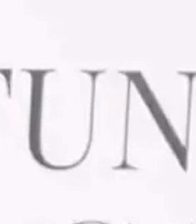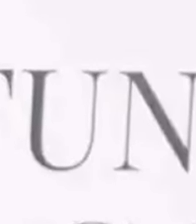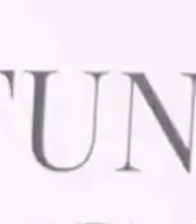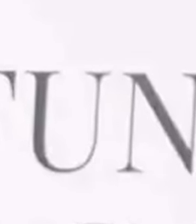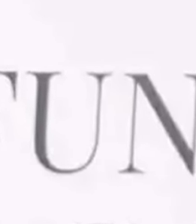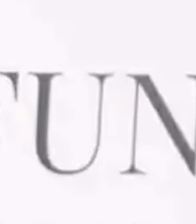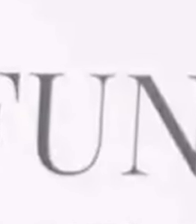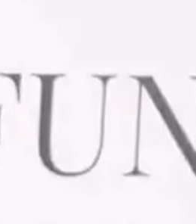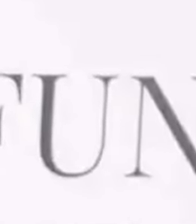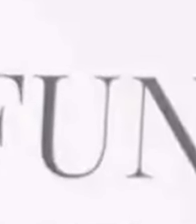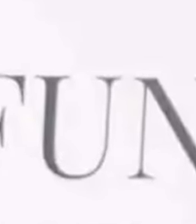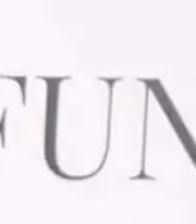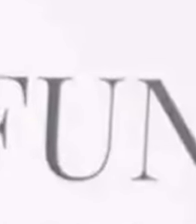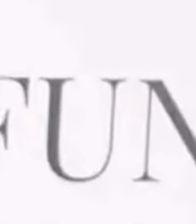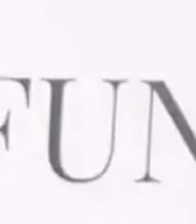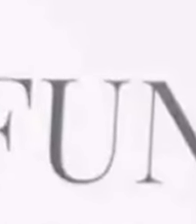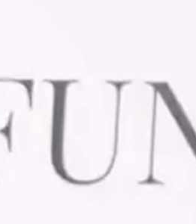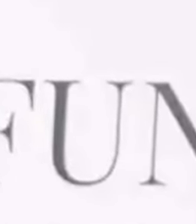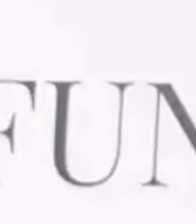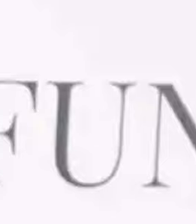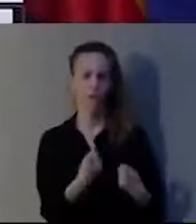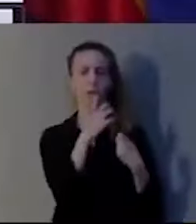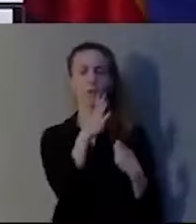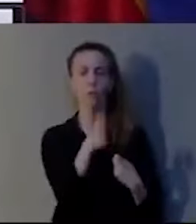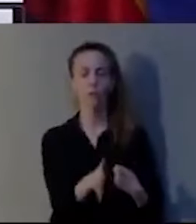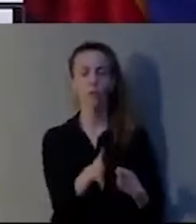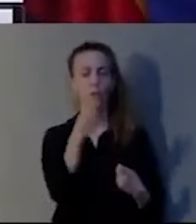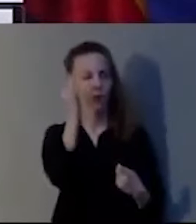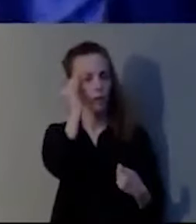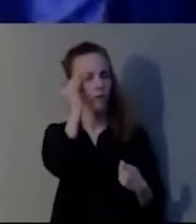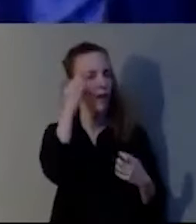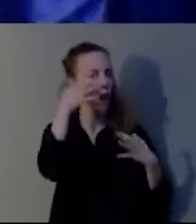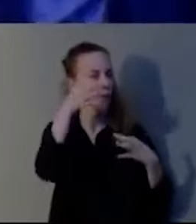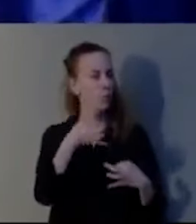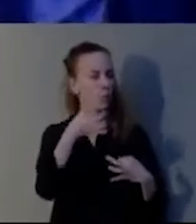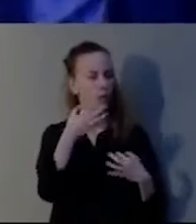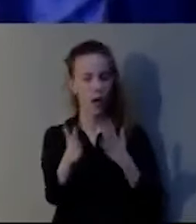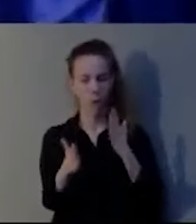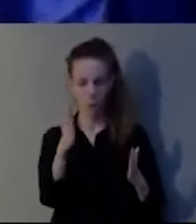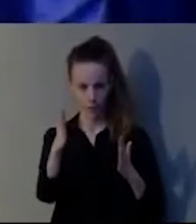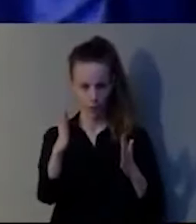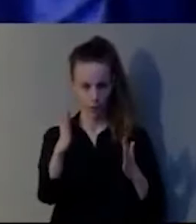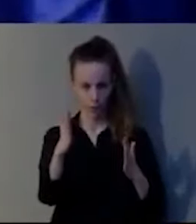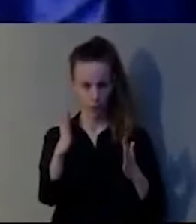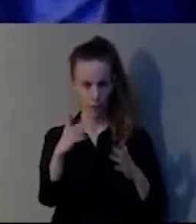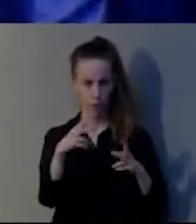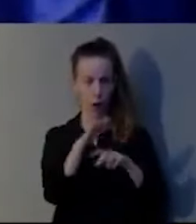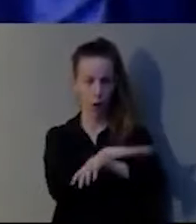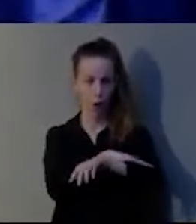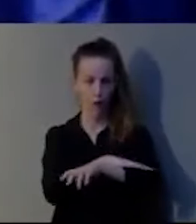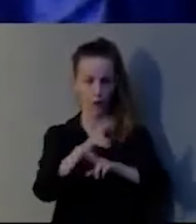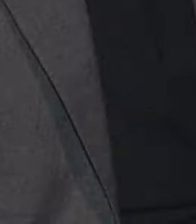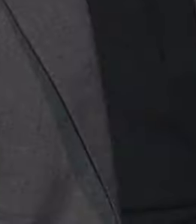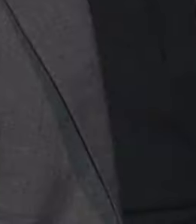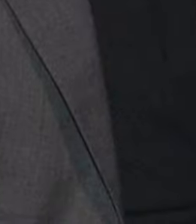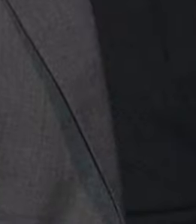toda la información. Os dejamos el enlace directo al grupo en la cajita de descripción que hay debajo de este vídeo o si no, escaneando con tu teléfono móvil el código